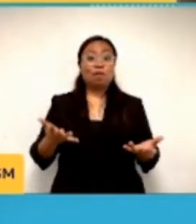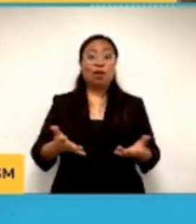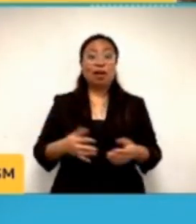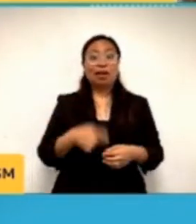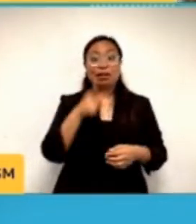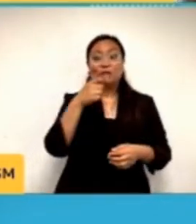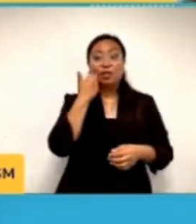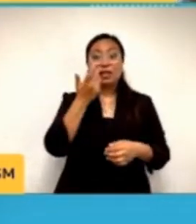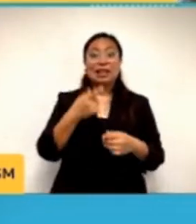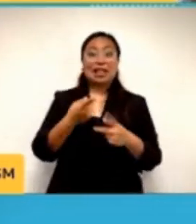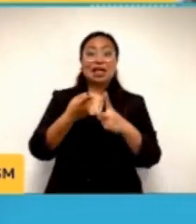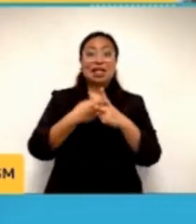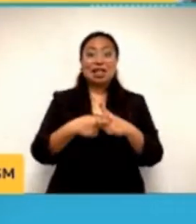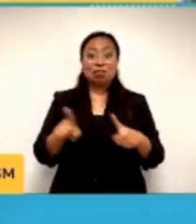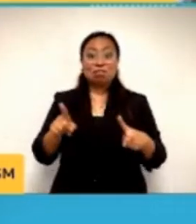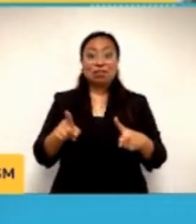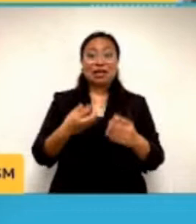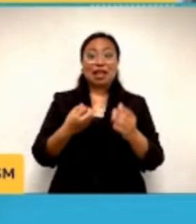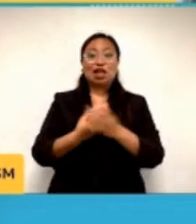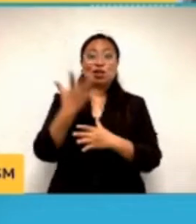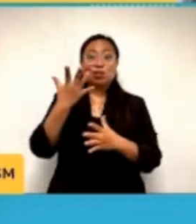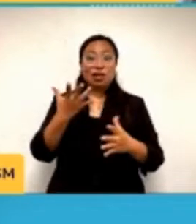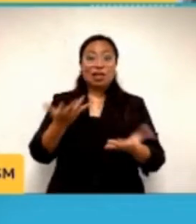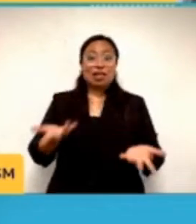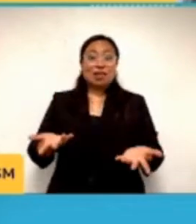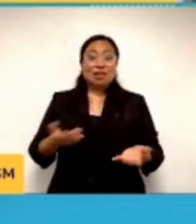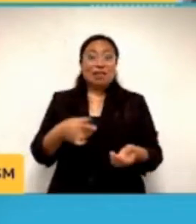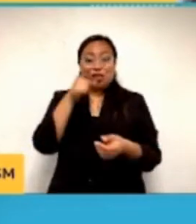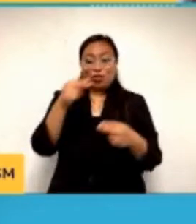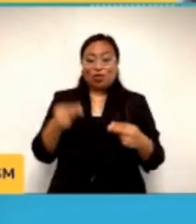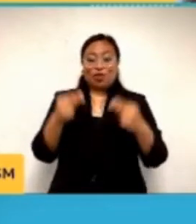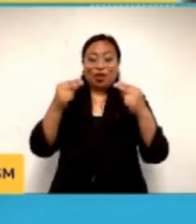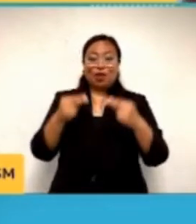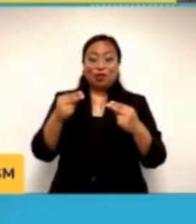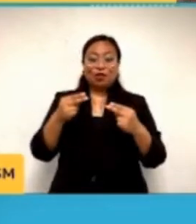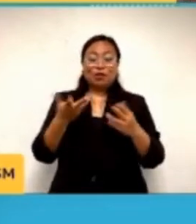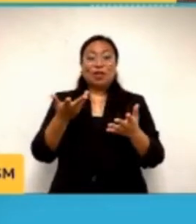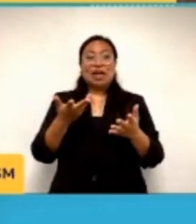lanzarte de lleno a esta aventura del emprendimiento.